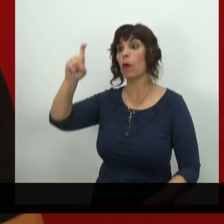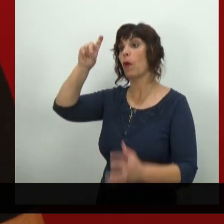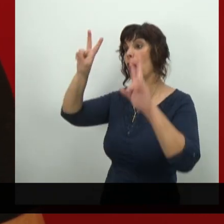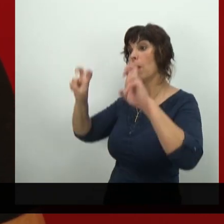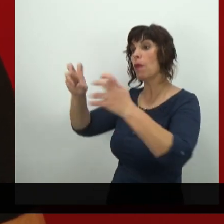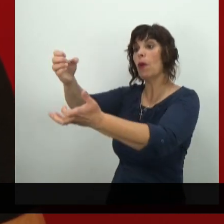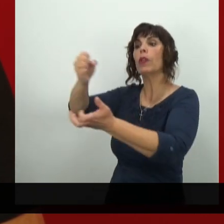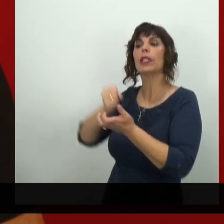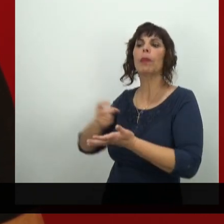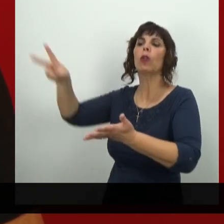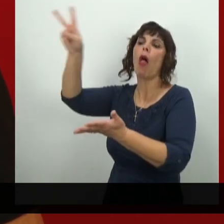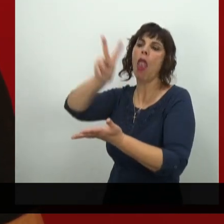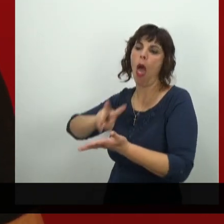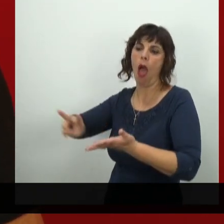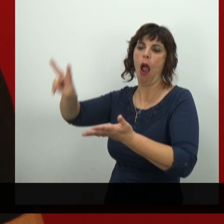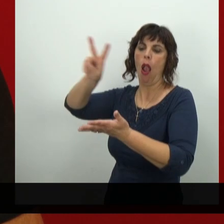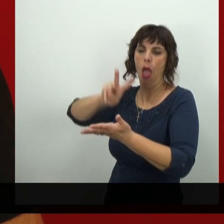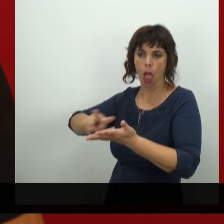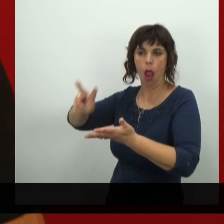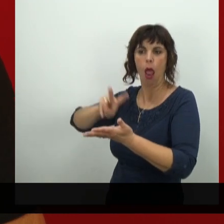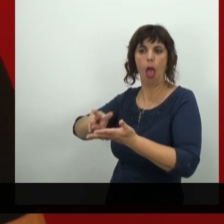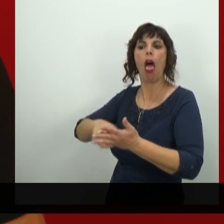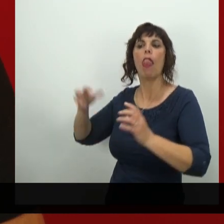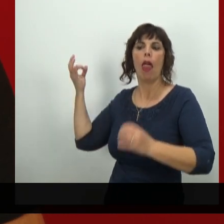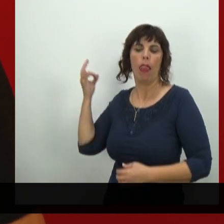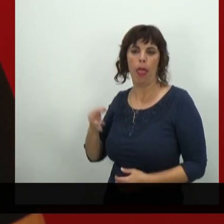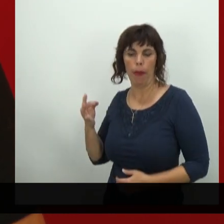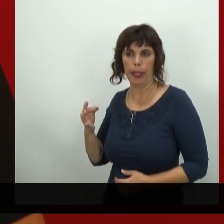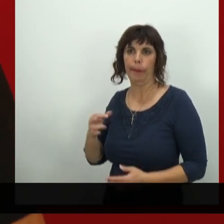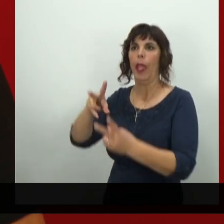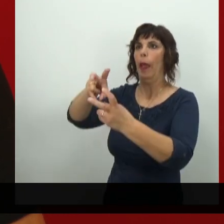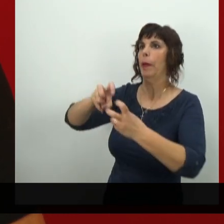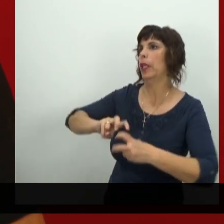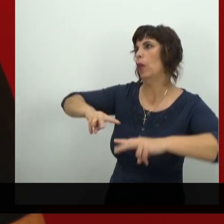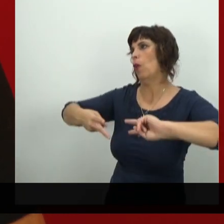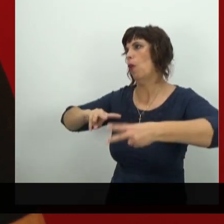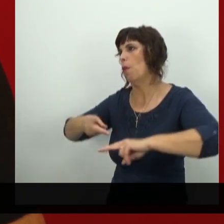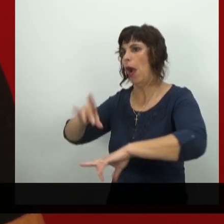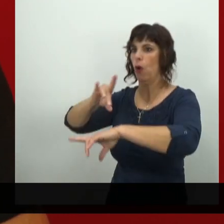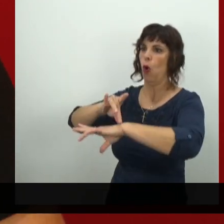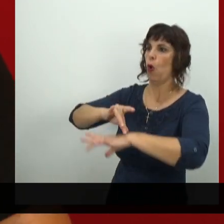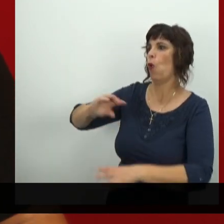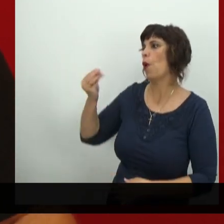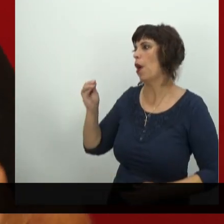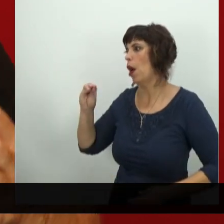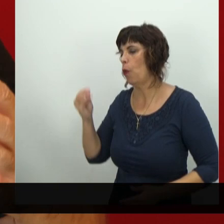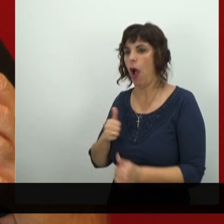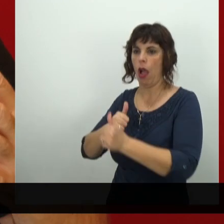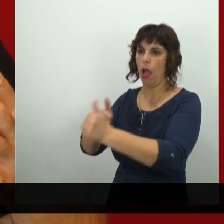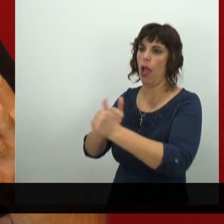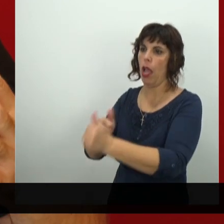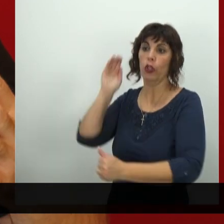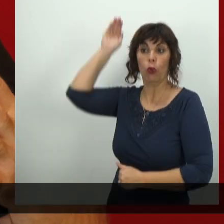Números, Deuteronomio, Josué, los jueces. Todo eso recibe su luz